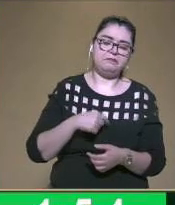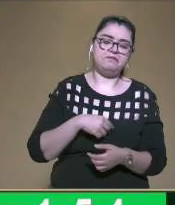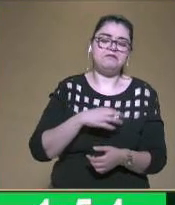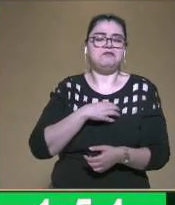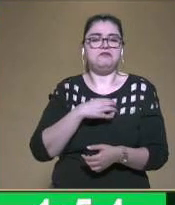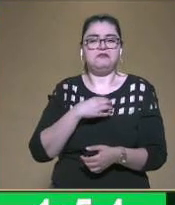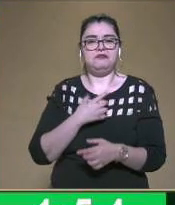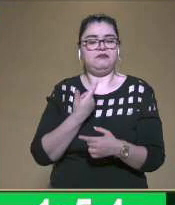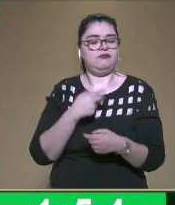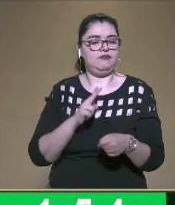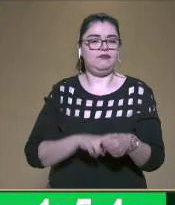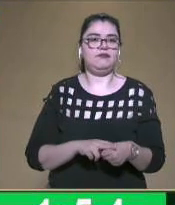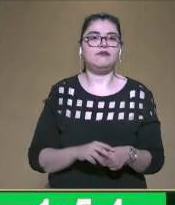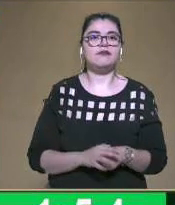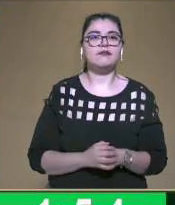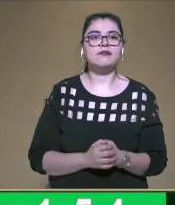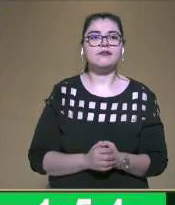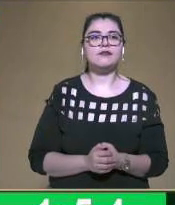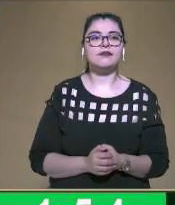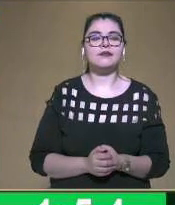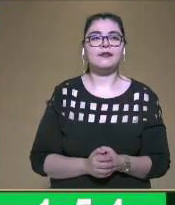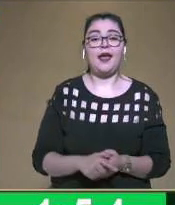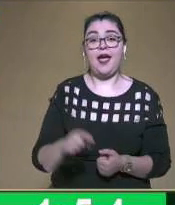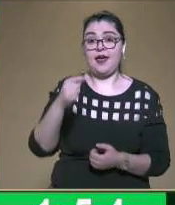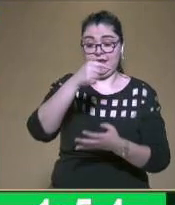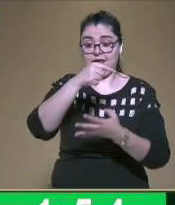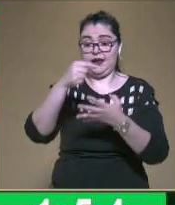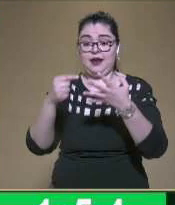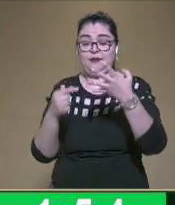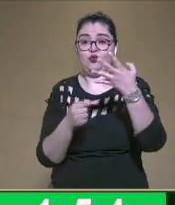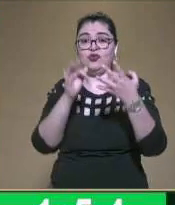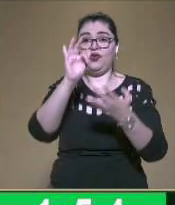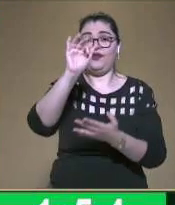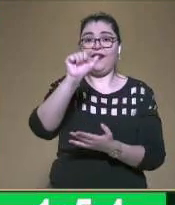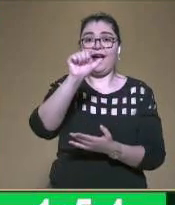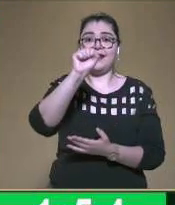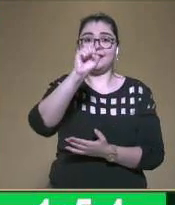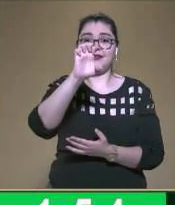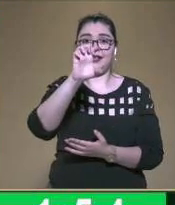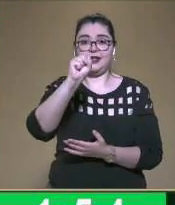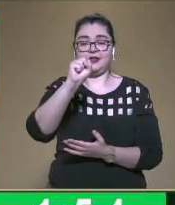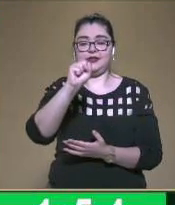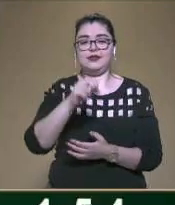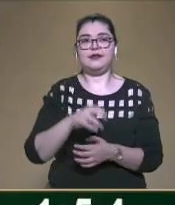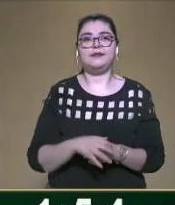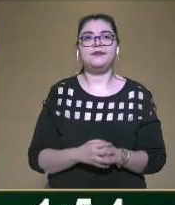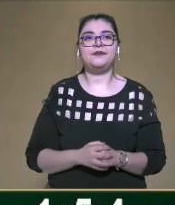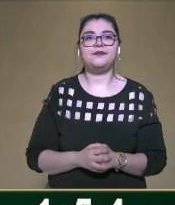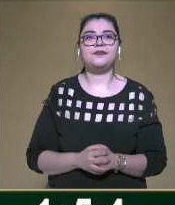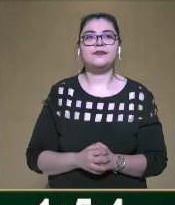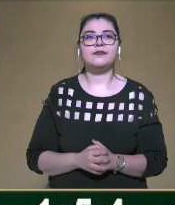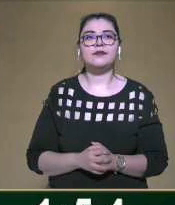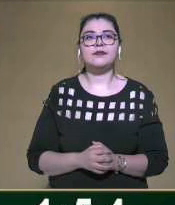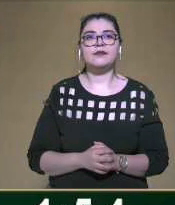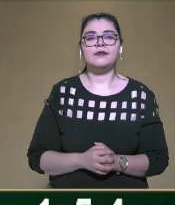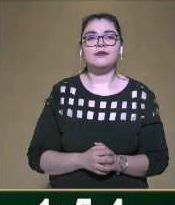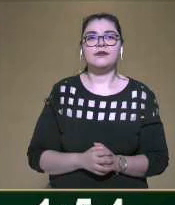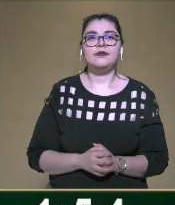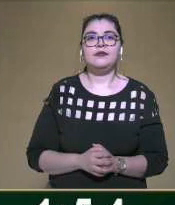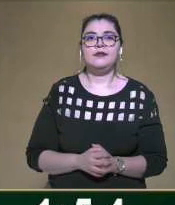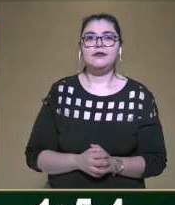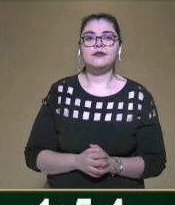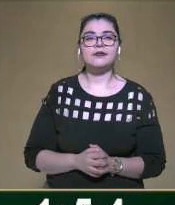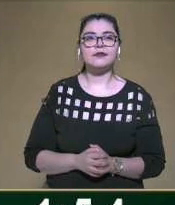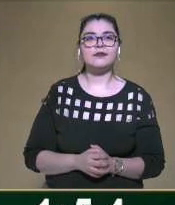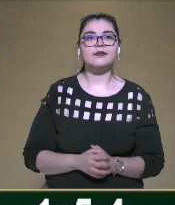las etapas, las fases de estos organismos heterótrofos. Muy bien, ahora fíjate bien, la